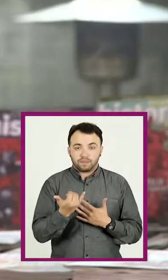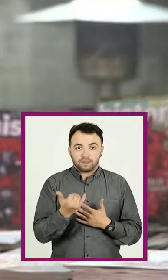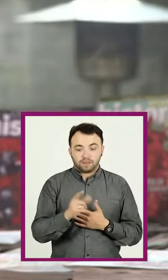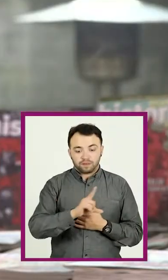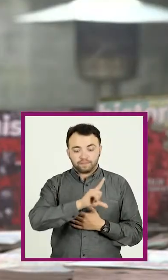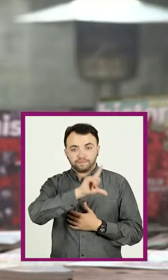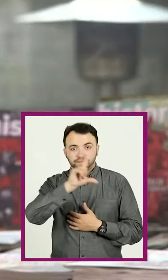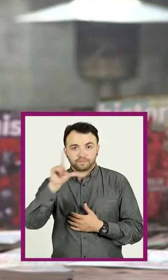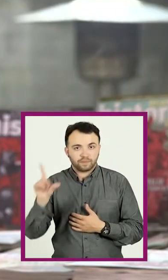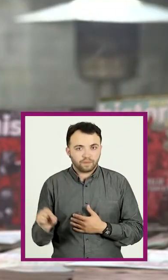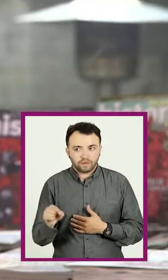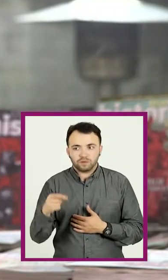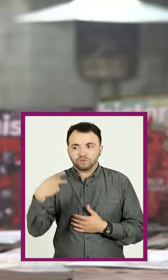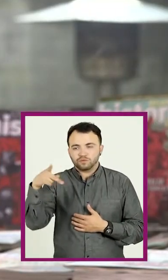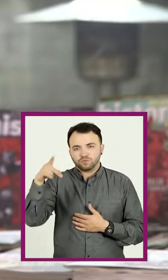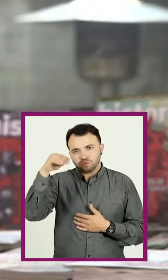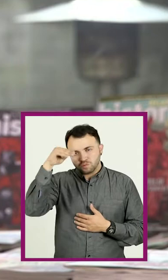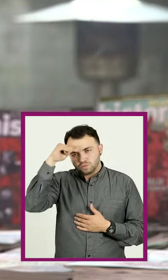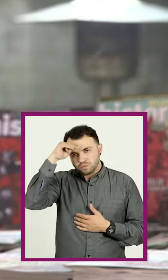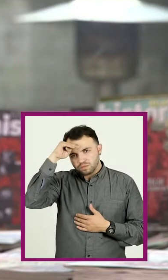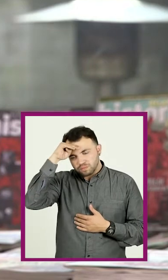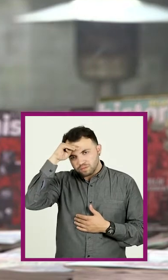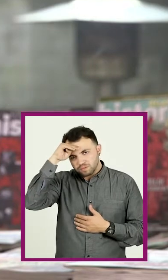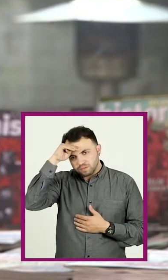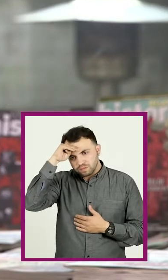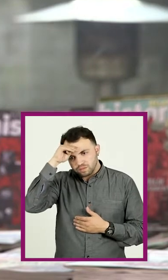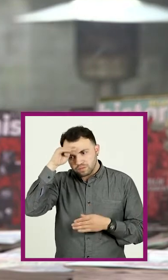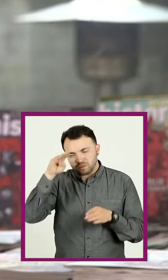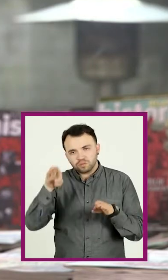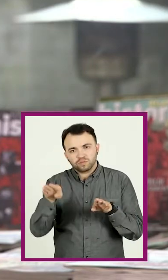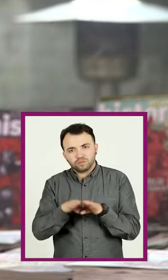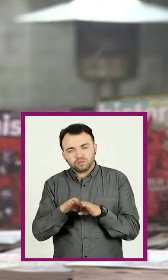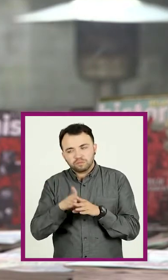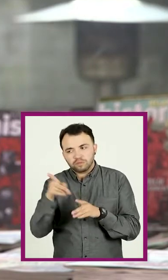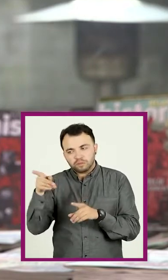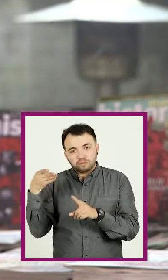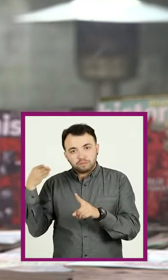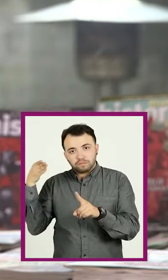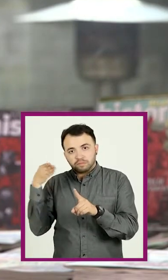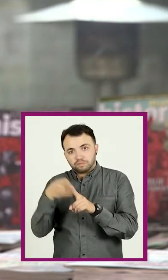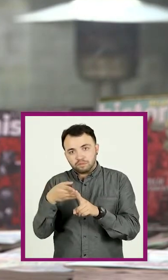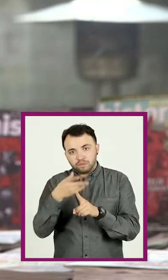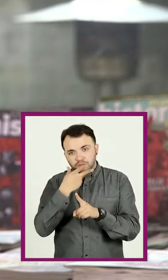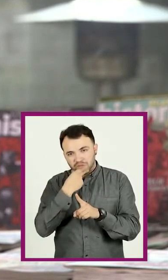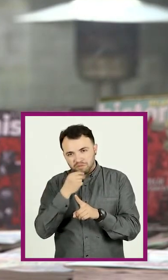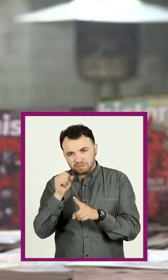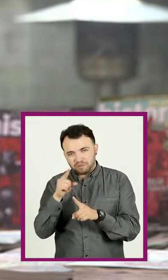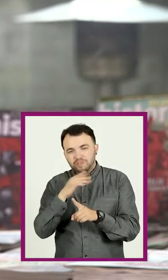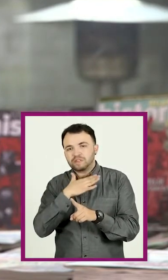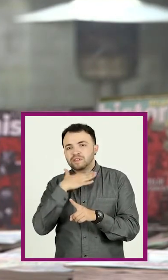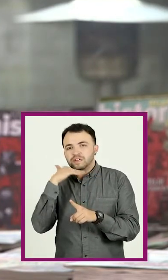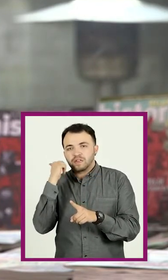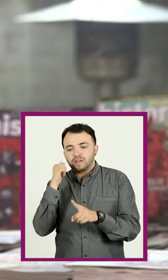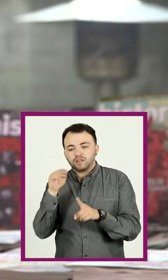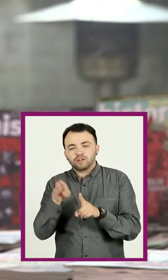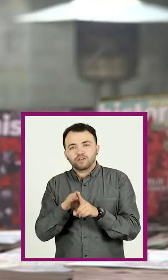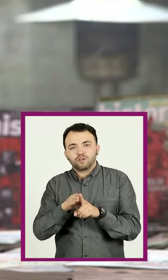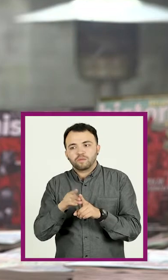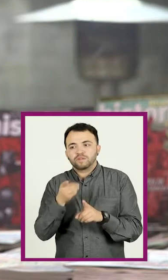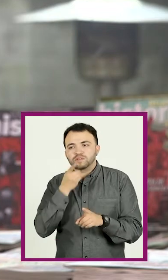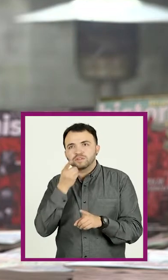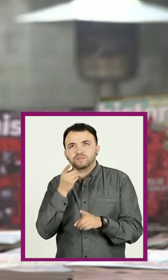Y después viene un periodo de su pensamiento que se dedica justamente, él dice que a lanzar dardos a